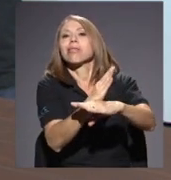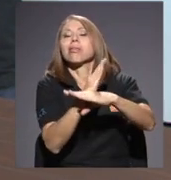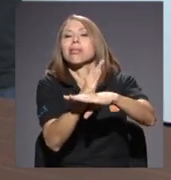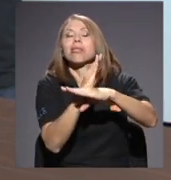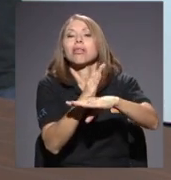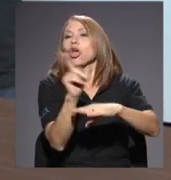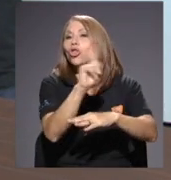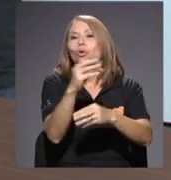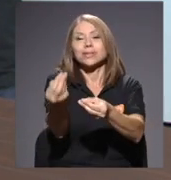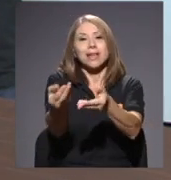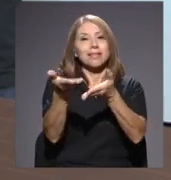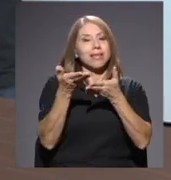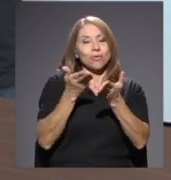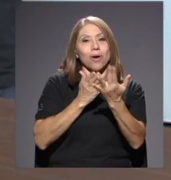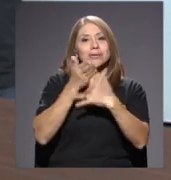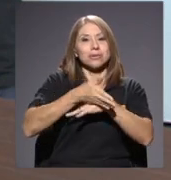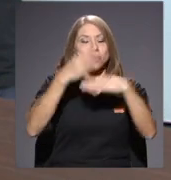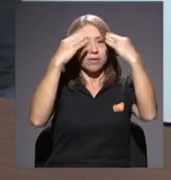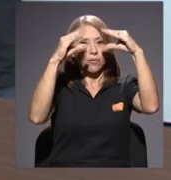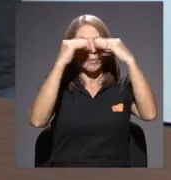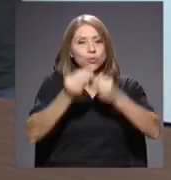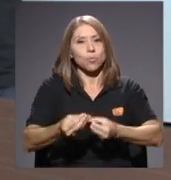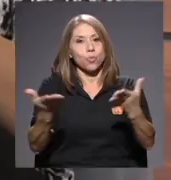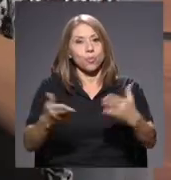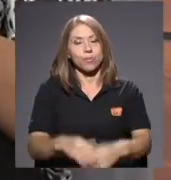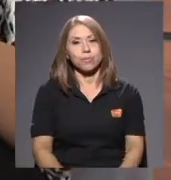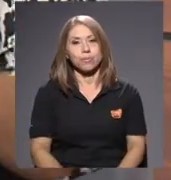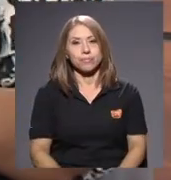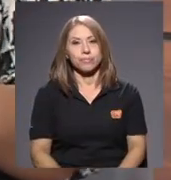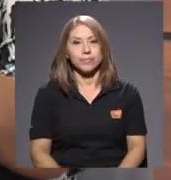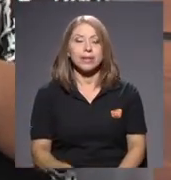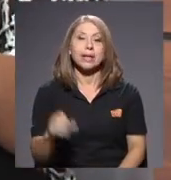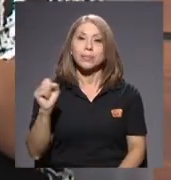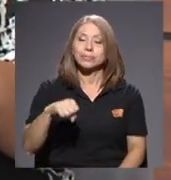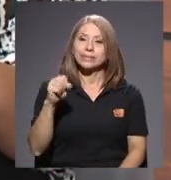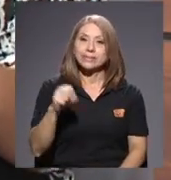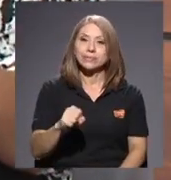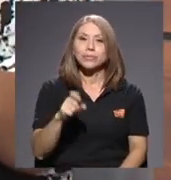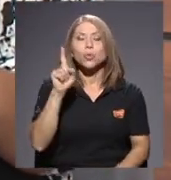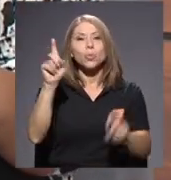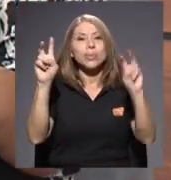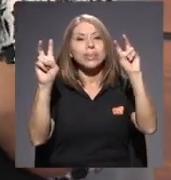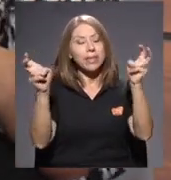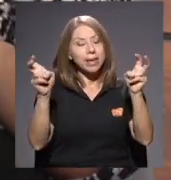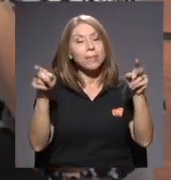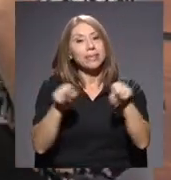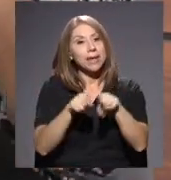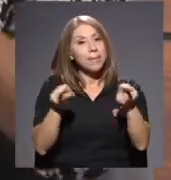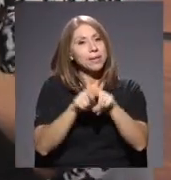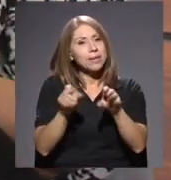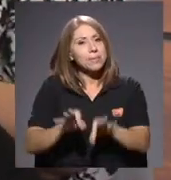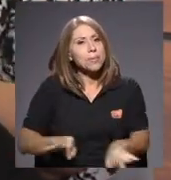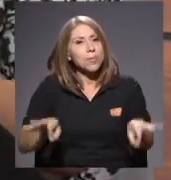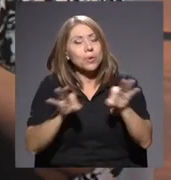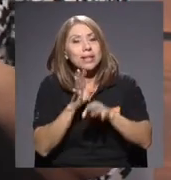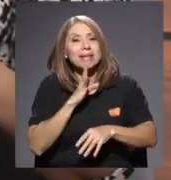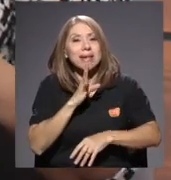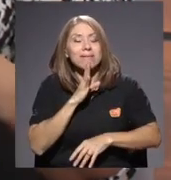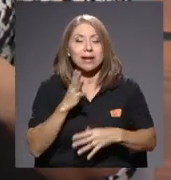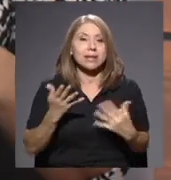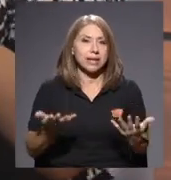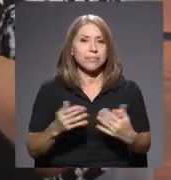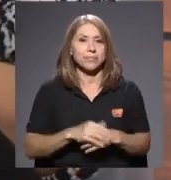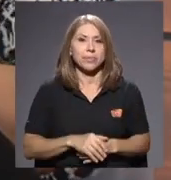información, el acceso a la información pública, que es fundamental. Sí, yo uno de los temas que quiero también resaltar es la dificultad que